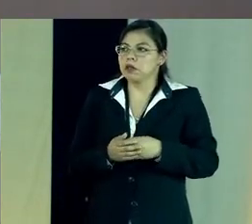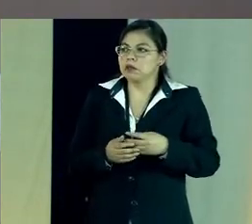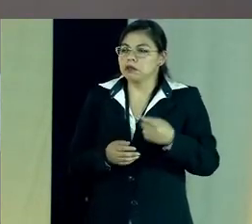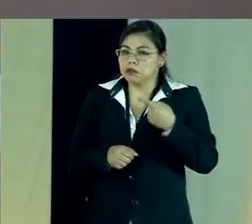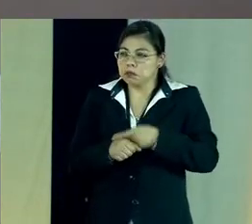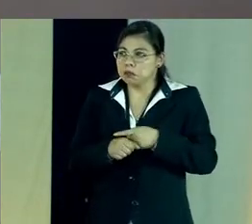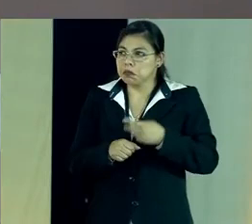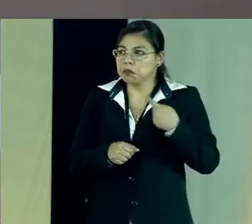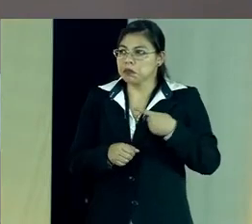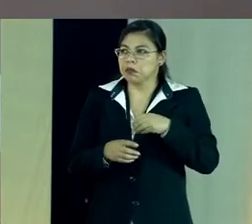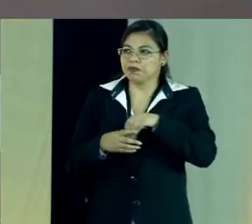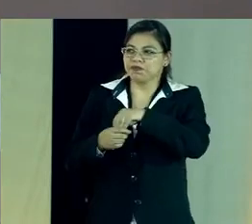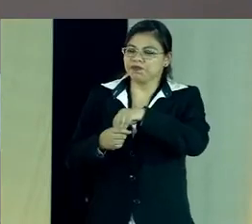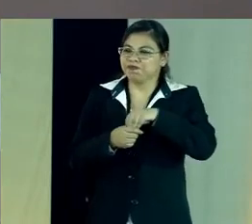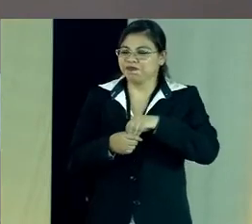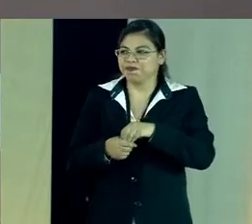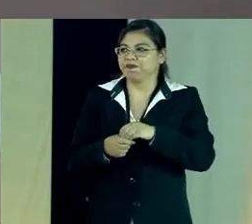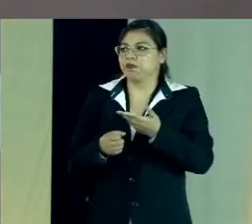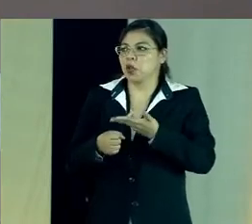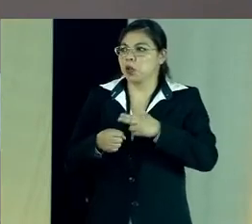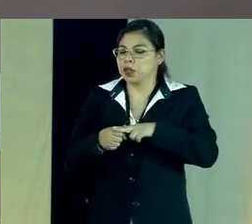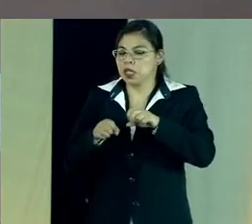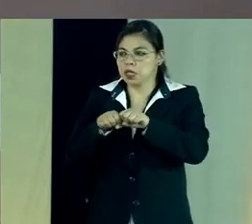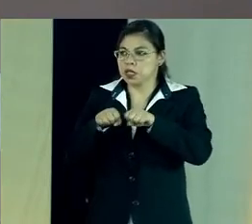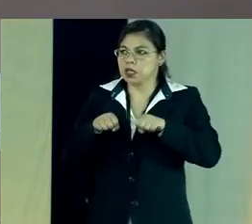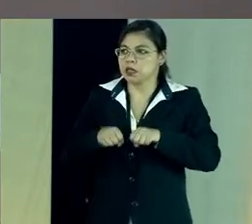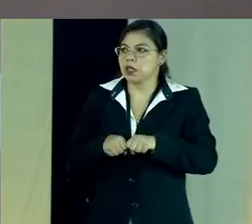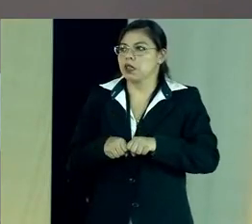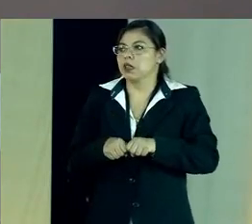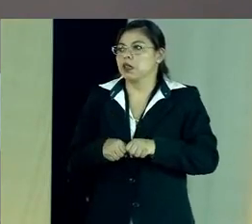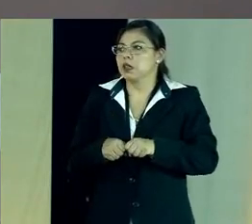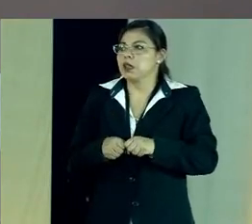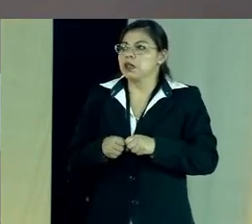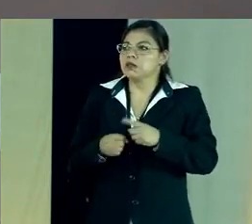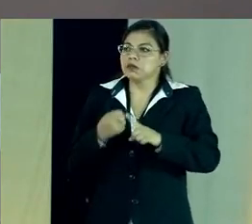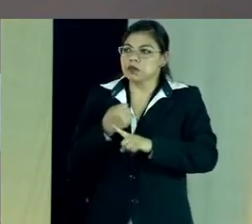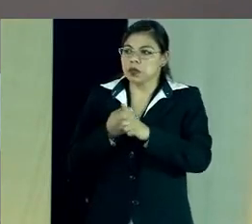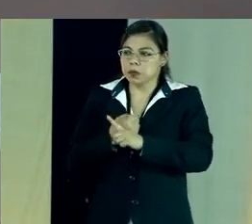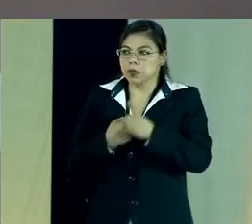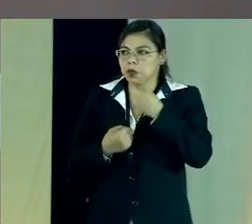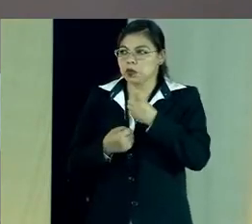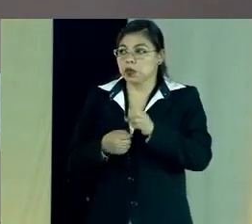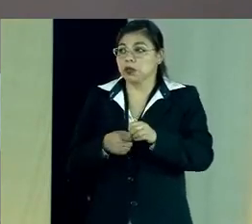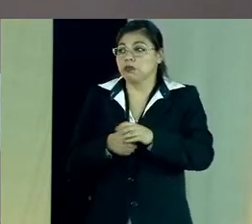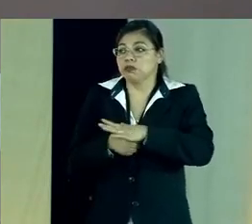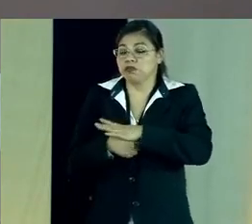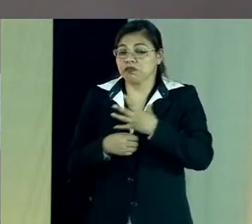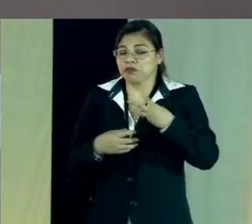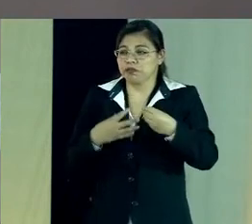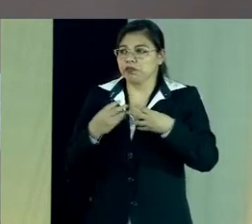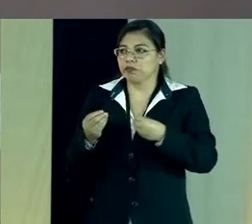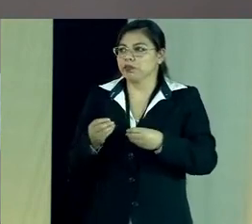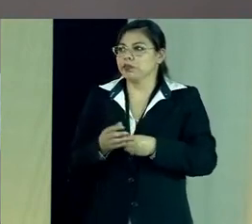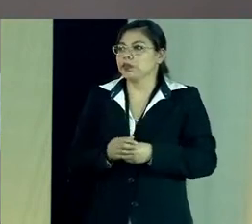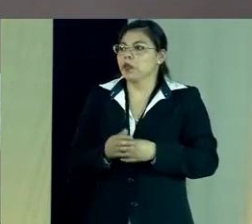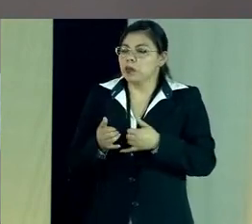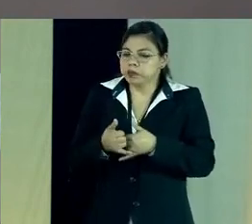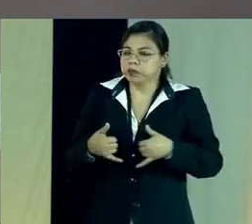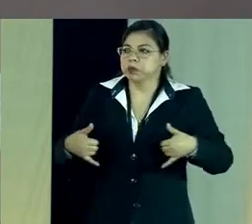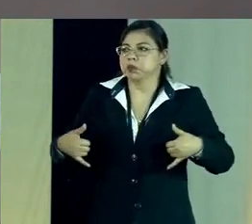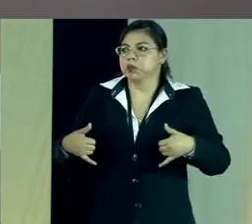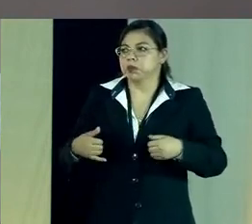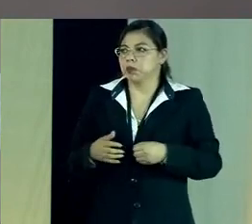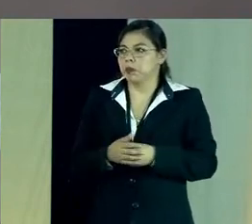y las salas de emergencias el problema número uno es la pandemia de obesidad y su